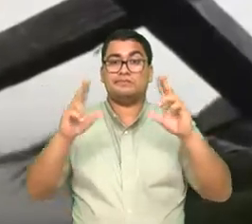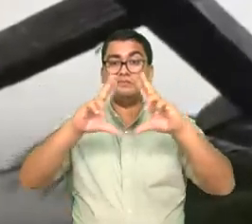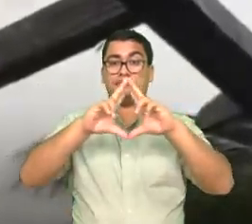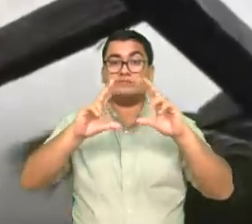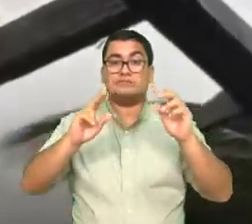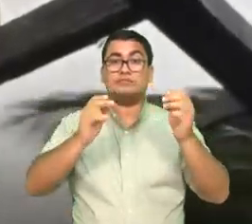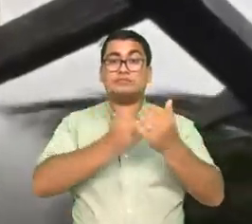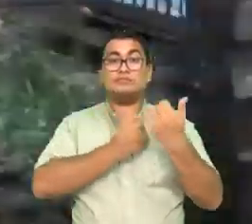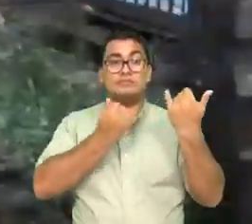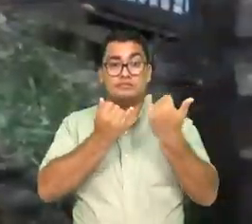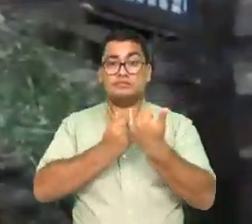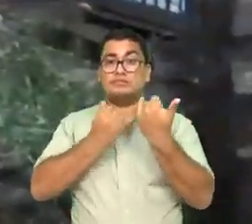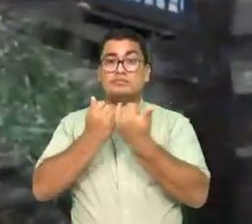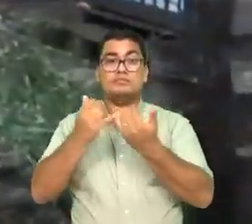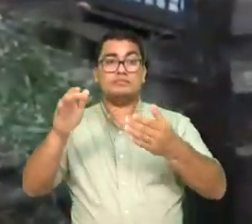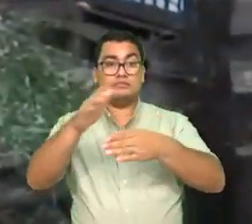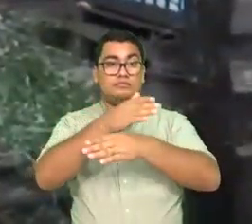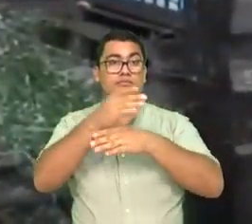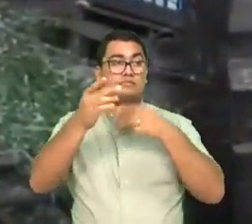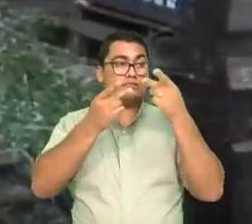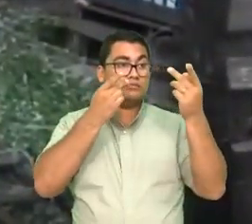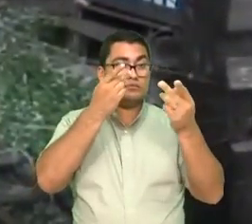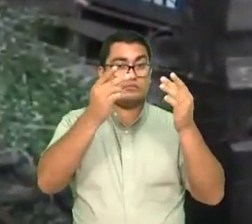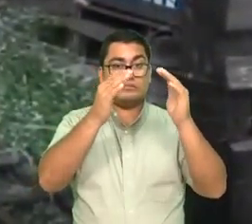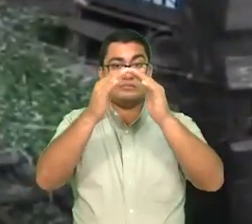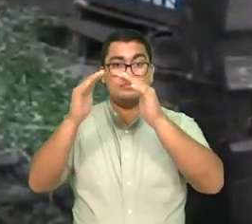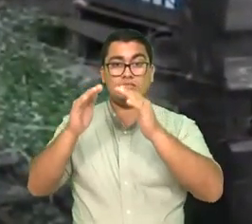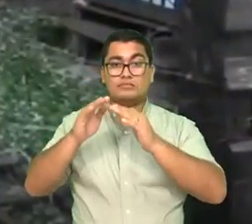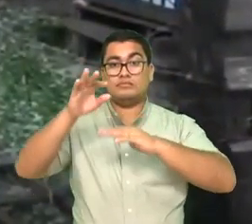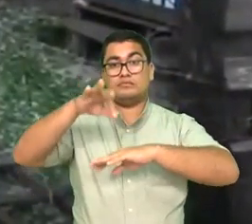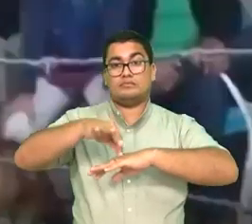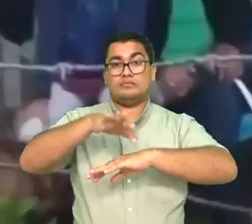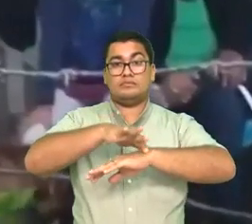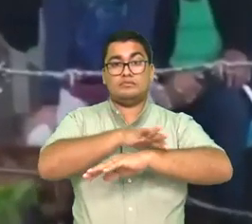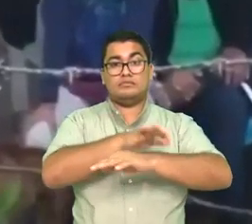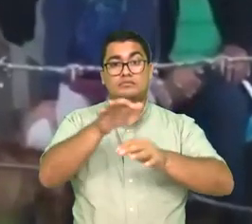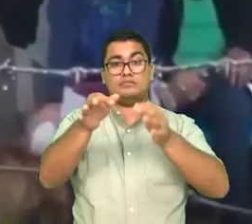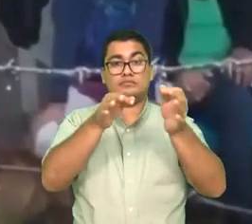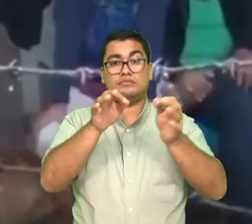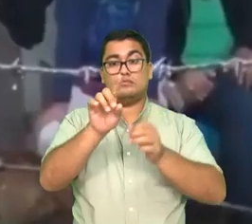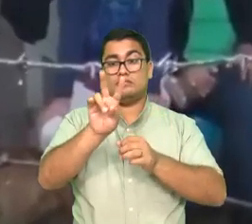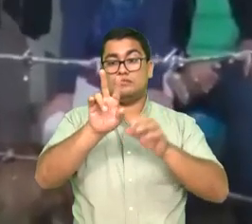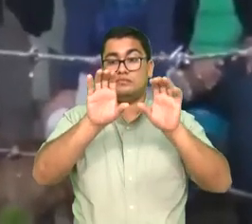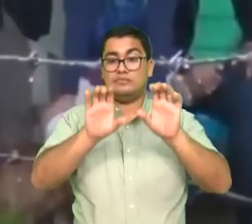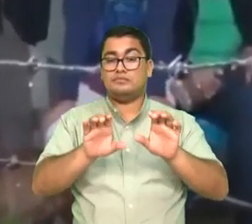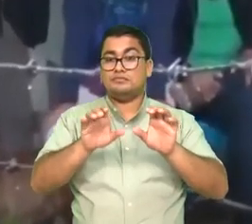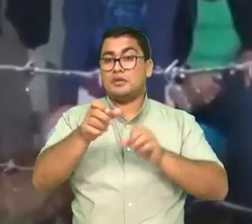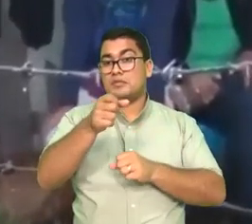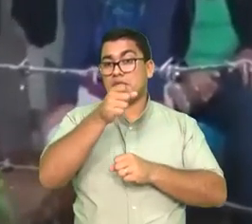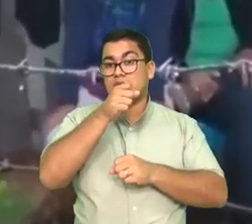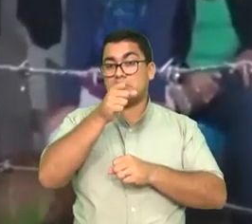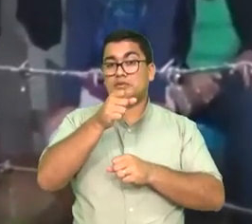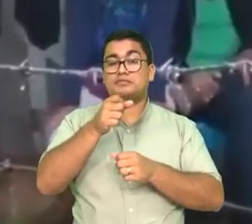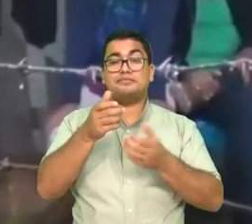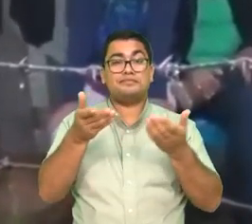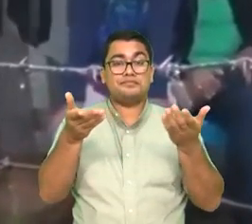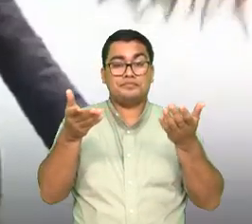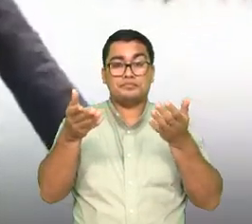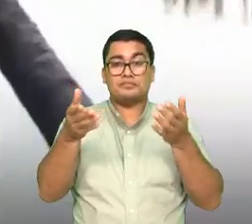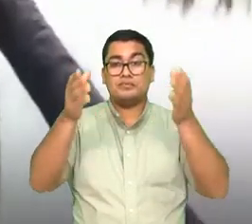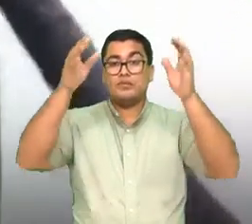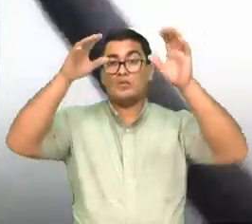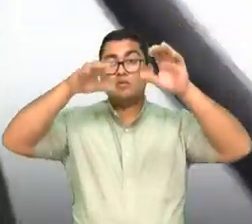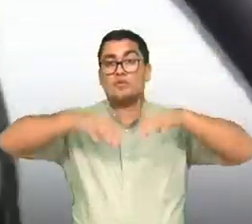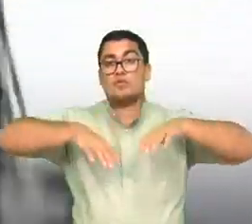las instituciones, aseguró la vicepresidenta Rosario Murillo este mediodía tras comunicar la influencia de lluvia que